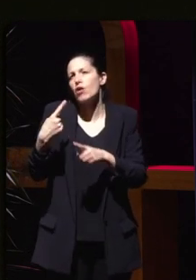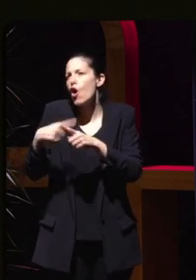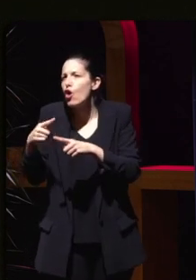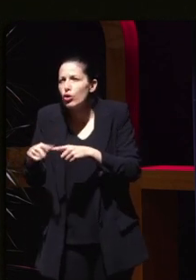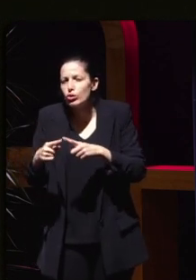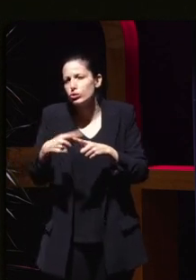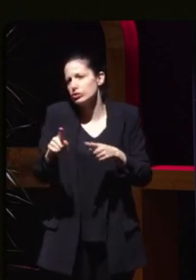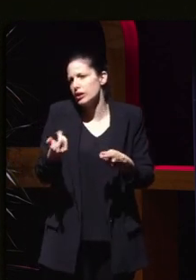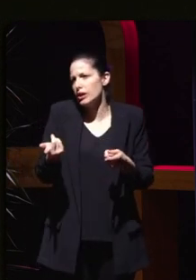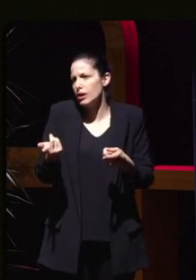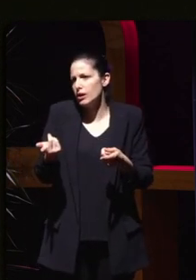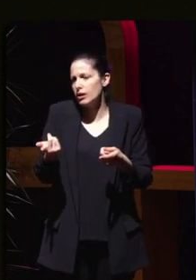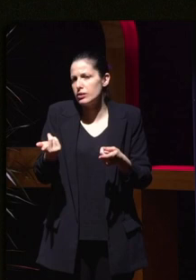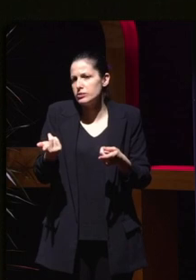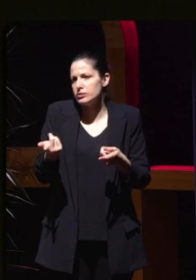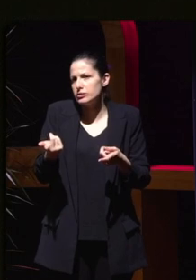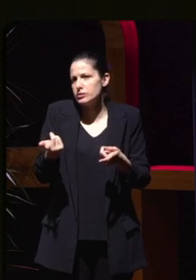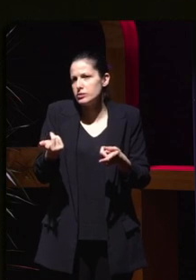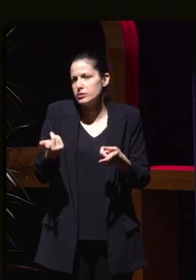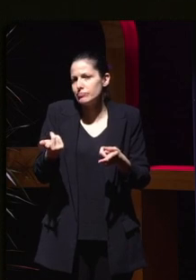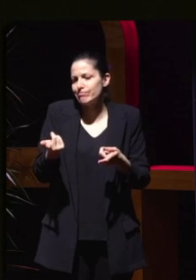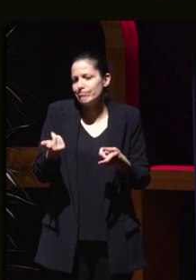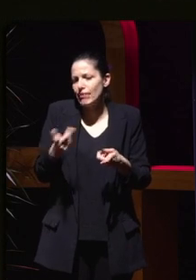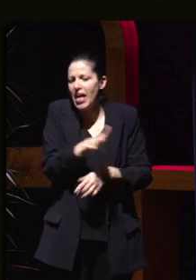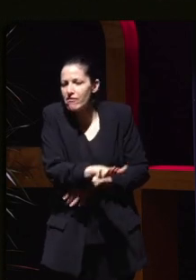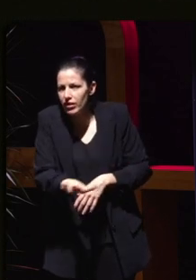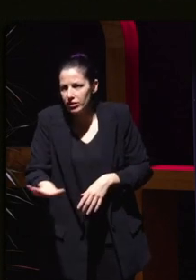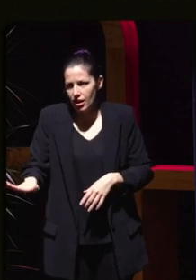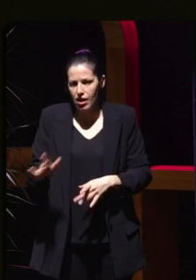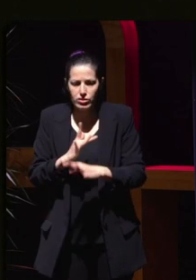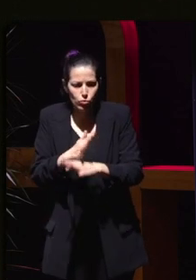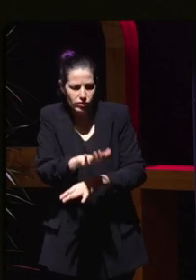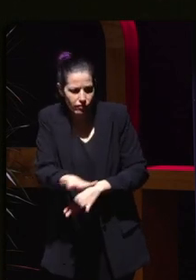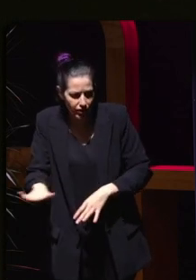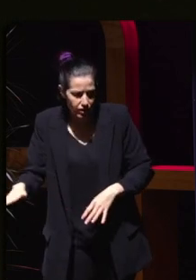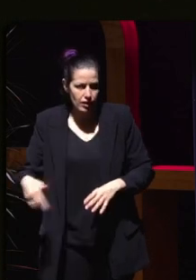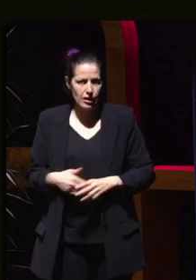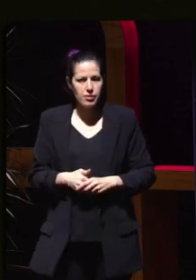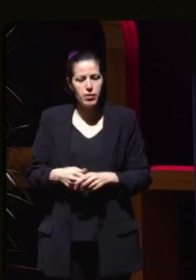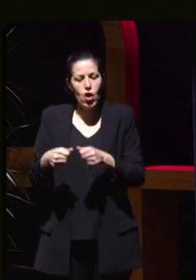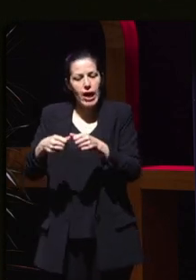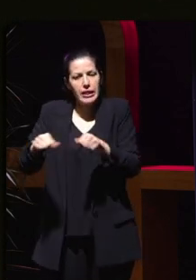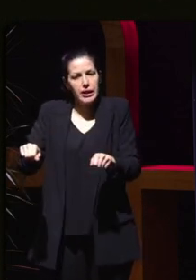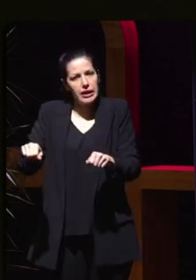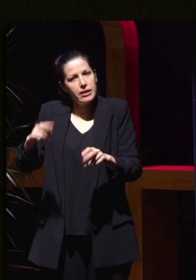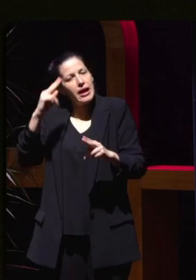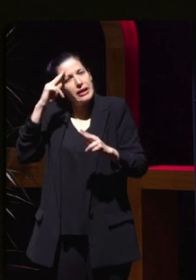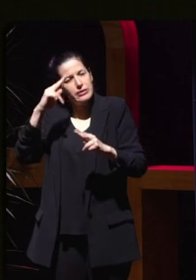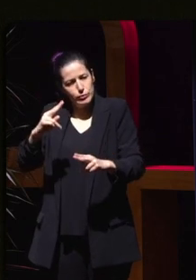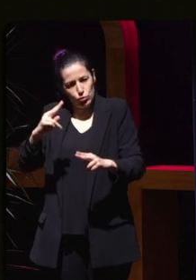de puericultura y arqueos así infantis pero con etiquetas respetuosa no entonces